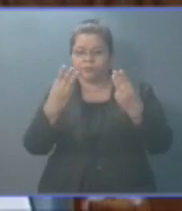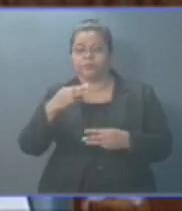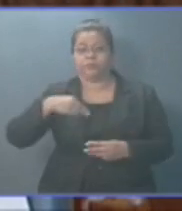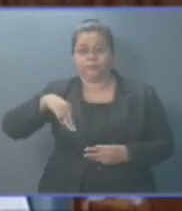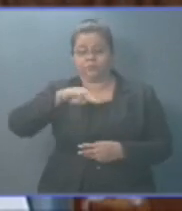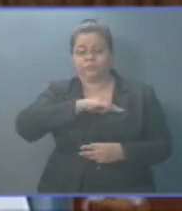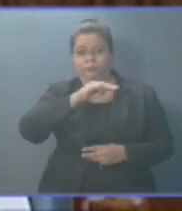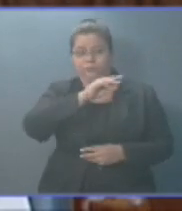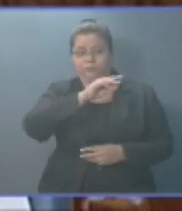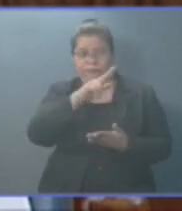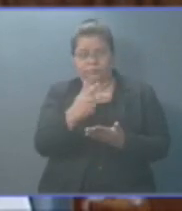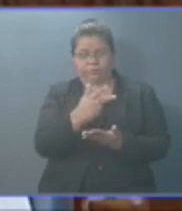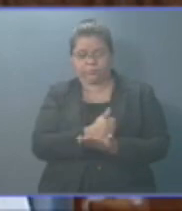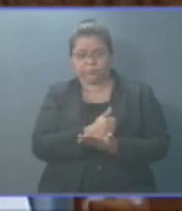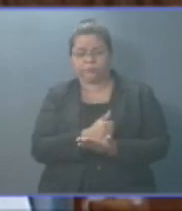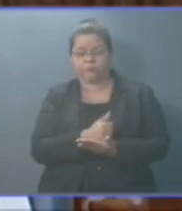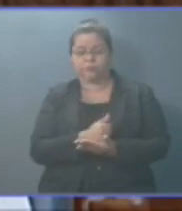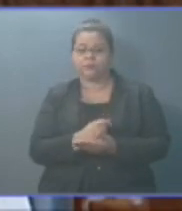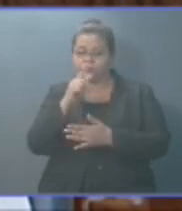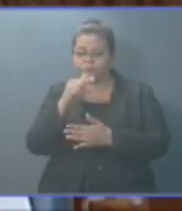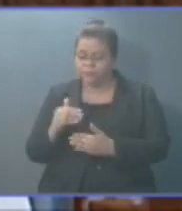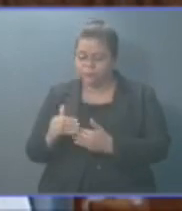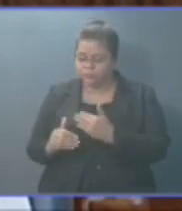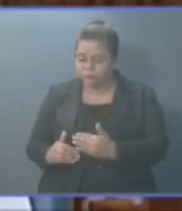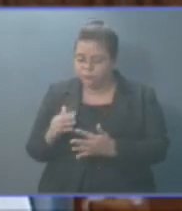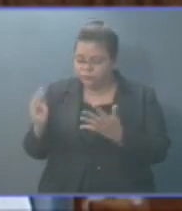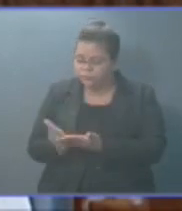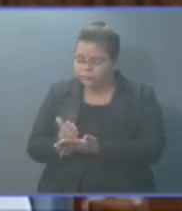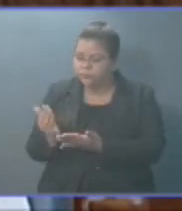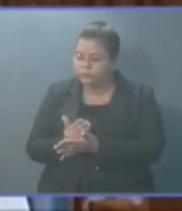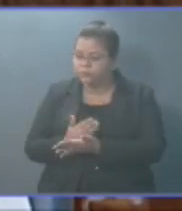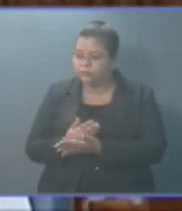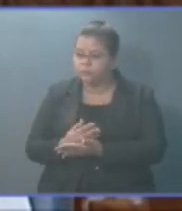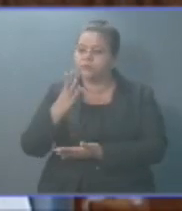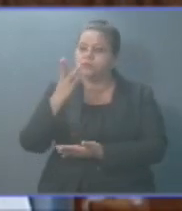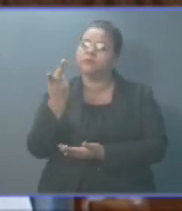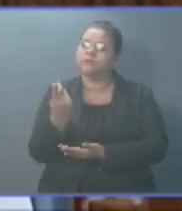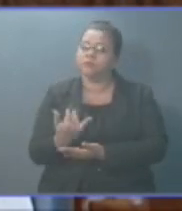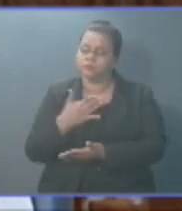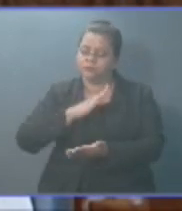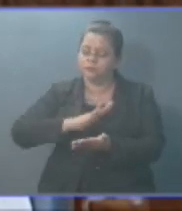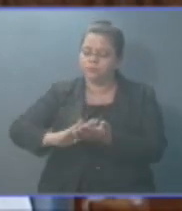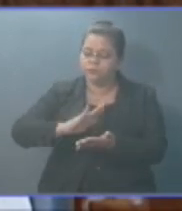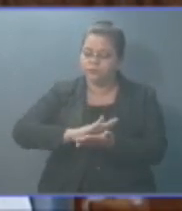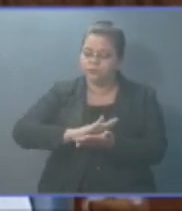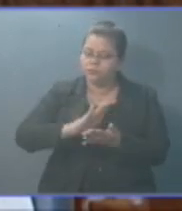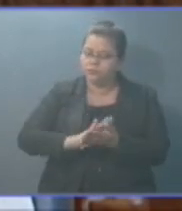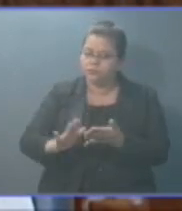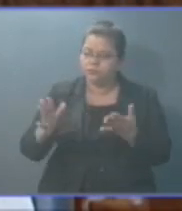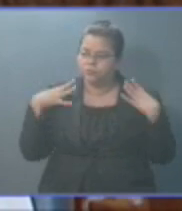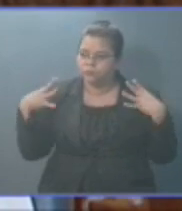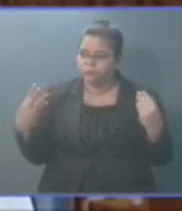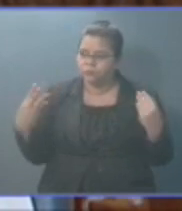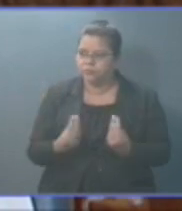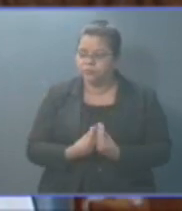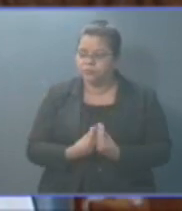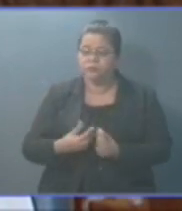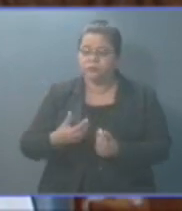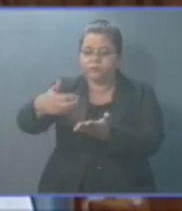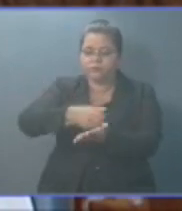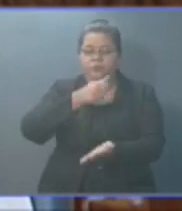Ministerio de Hacienda un estudio sobre los costos económicos, sociales y